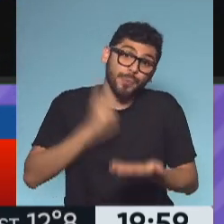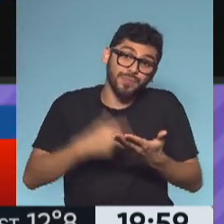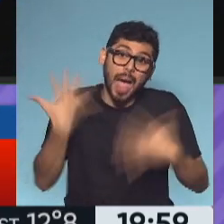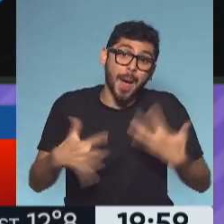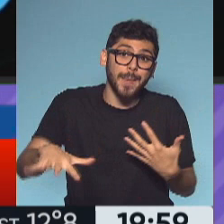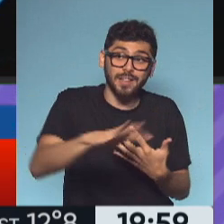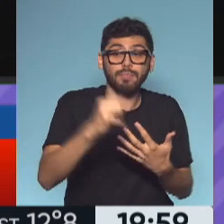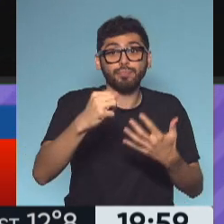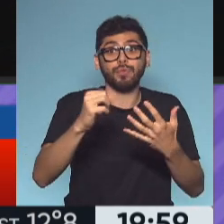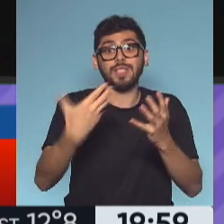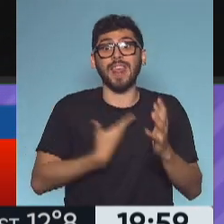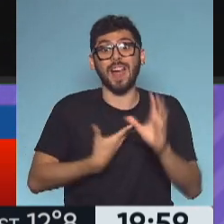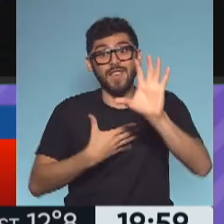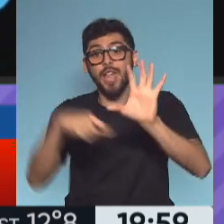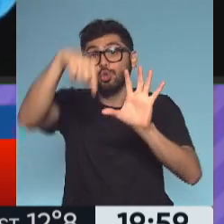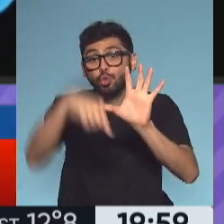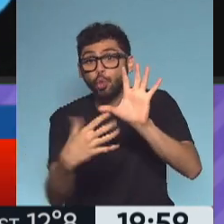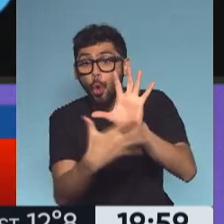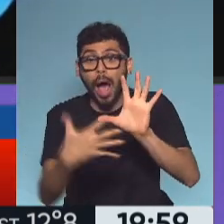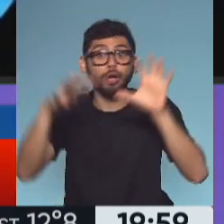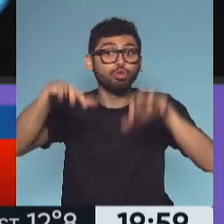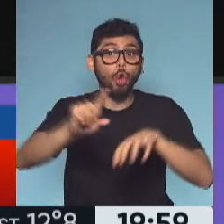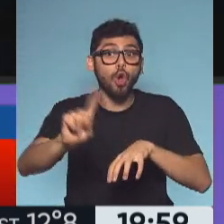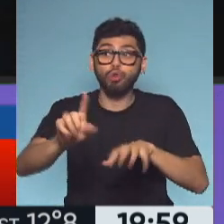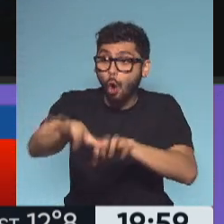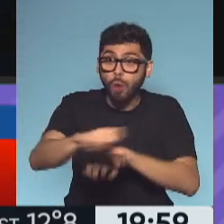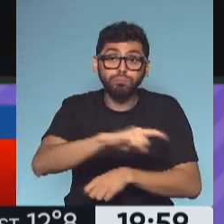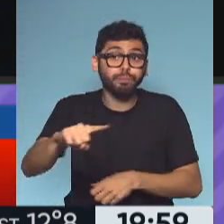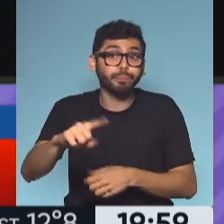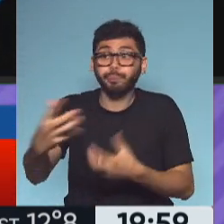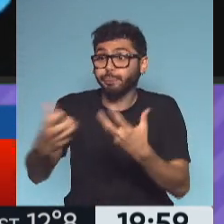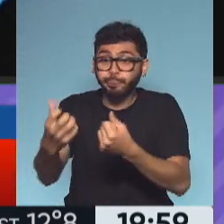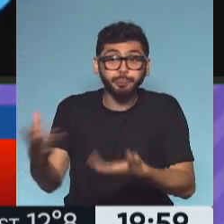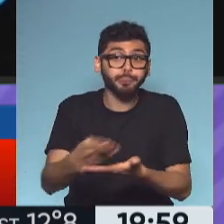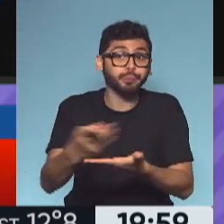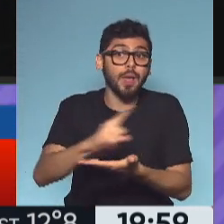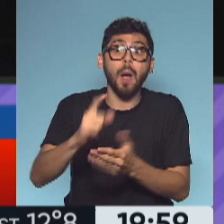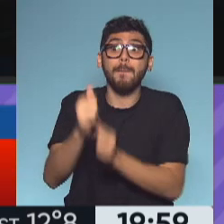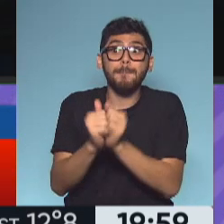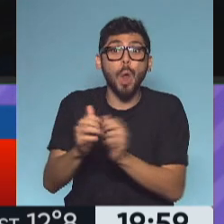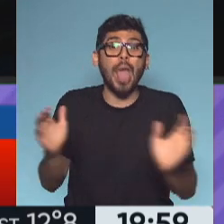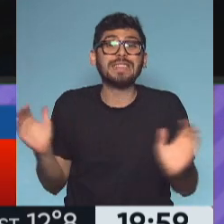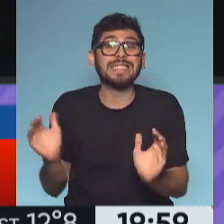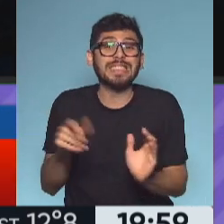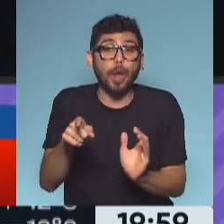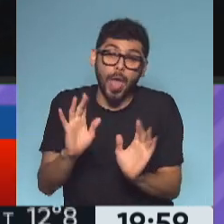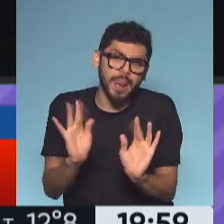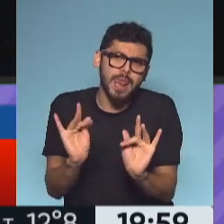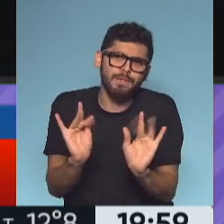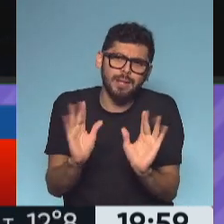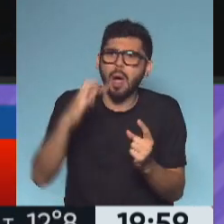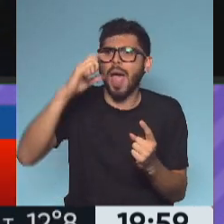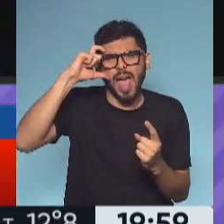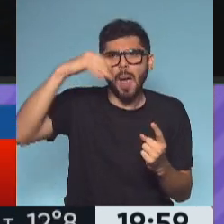varios distritos del sur de Santa Fe, por ejemplo. Ajá. Que no le llovió y no han podido cosechar, y los pequeños productores ahí están pasando un momento difícil.